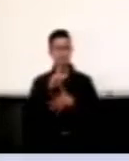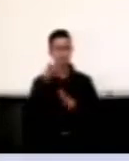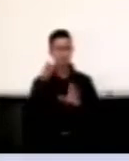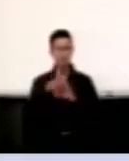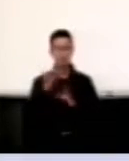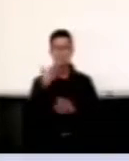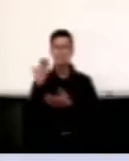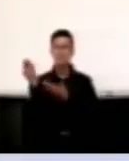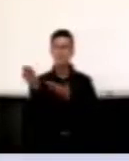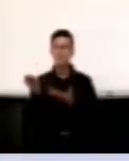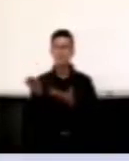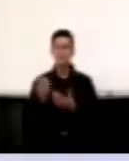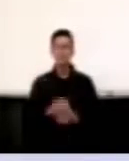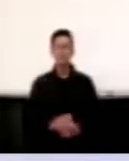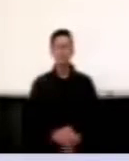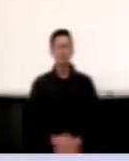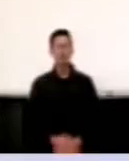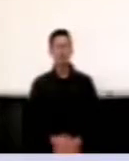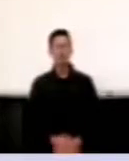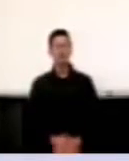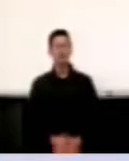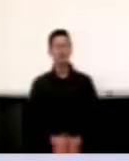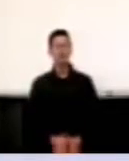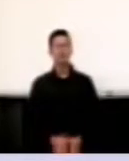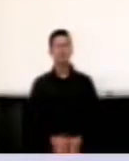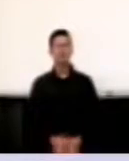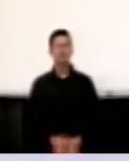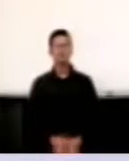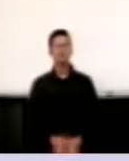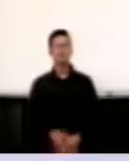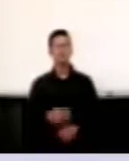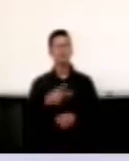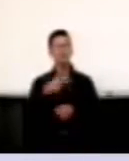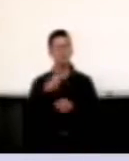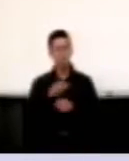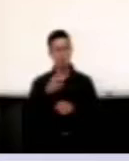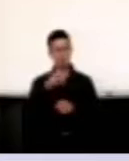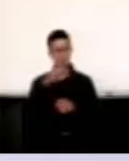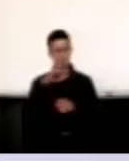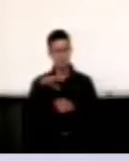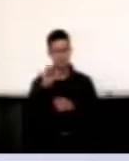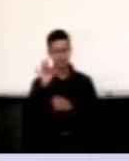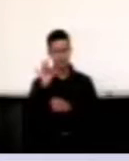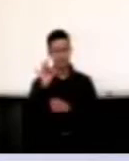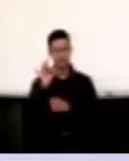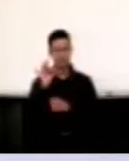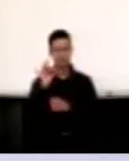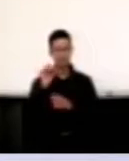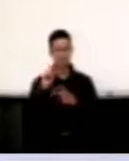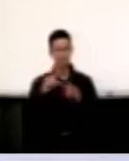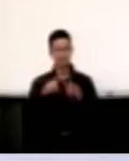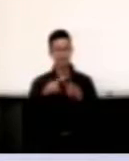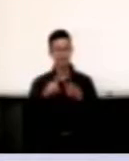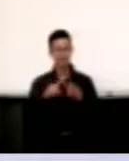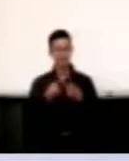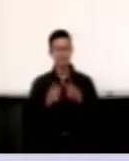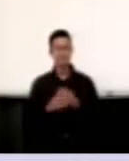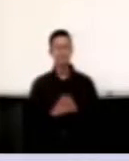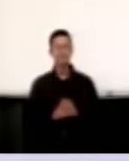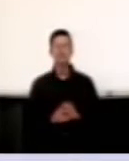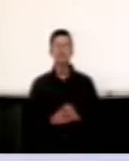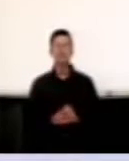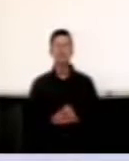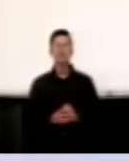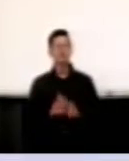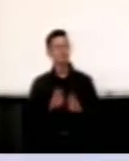Bienvenido, Oniel. Bueno, el segundo punto de esta presentación consiste en la